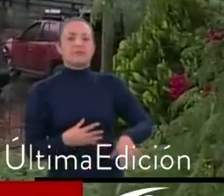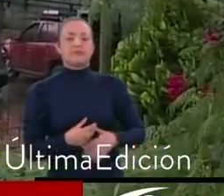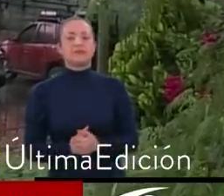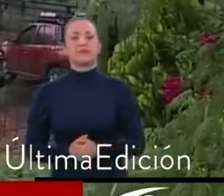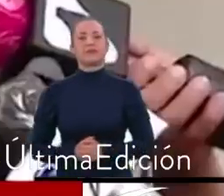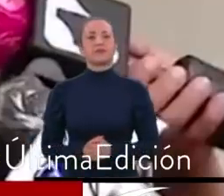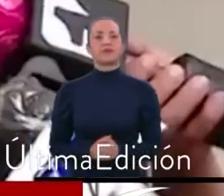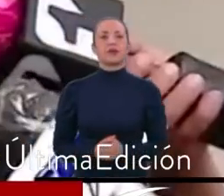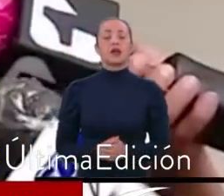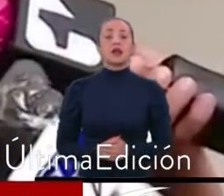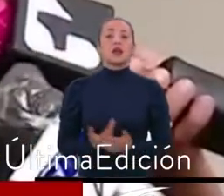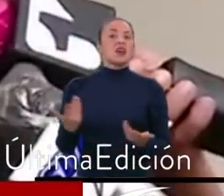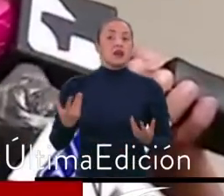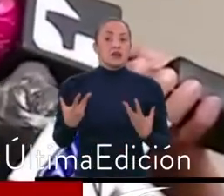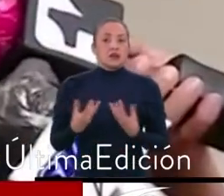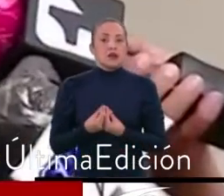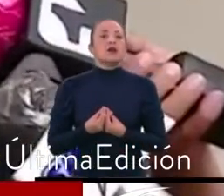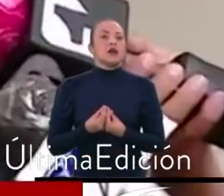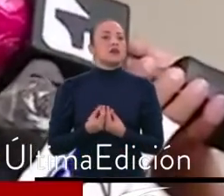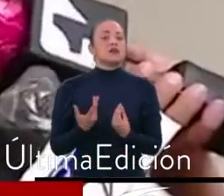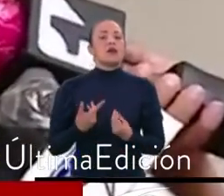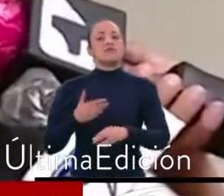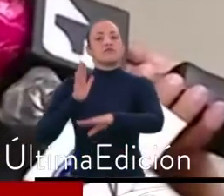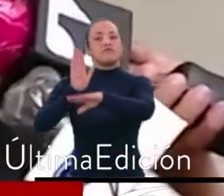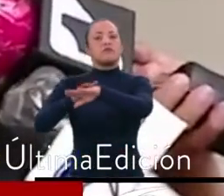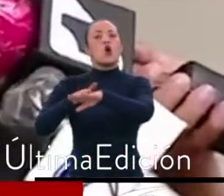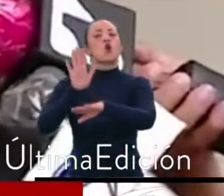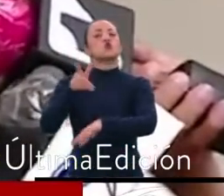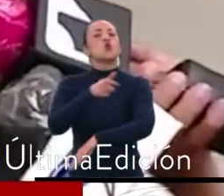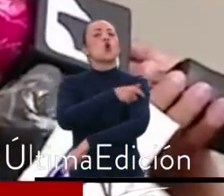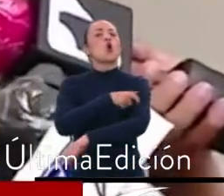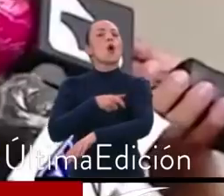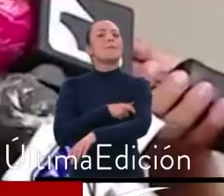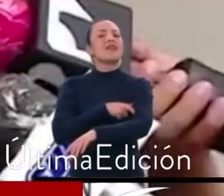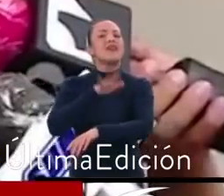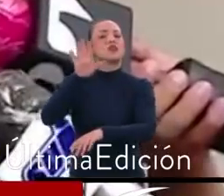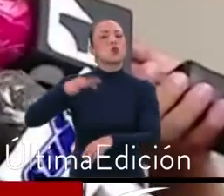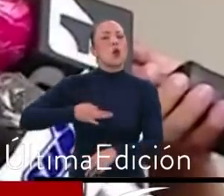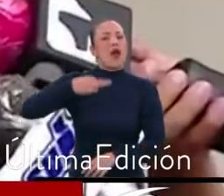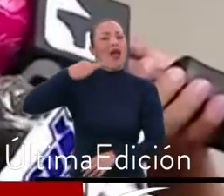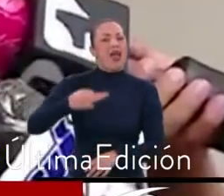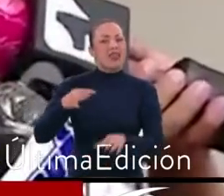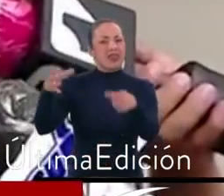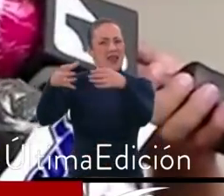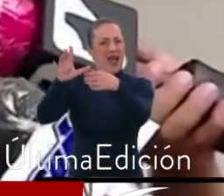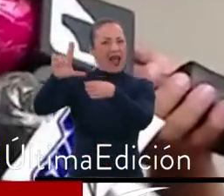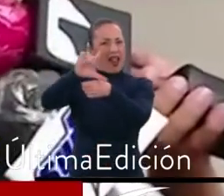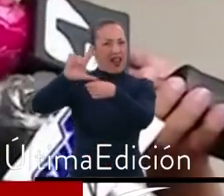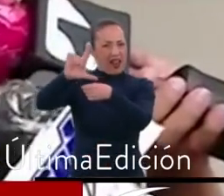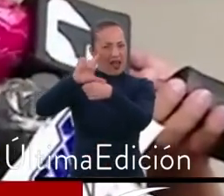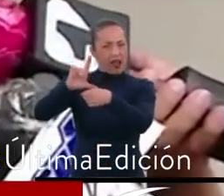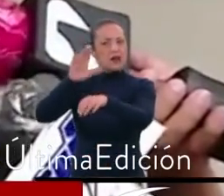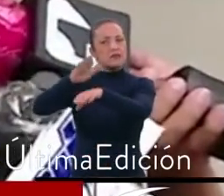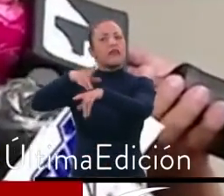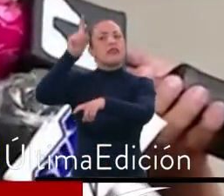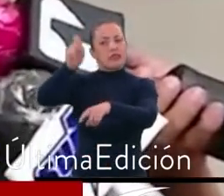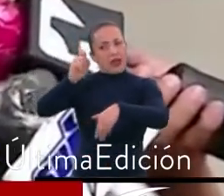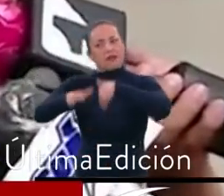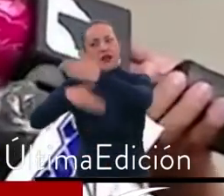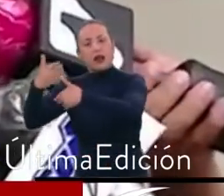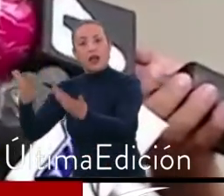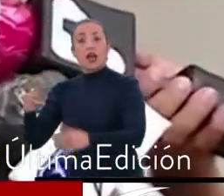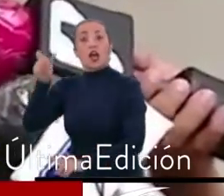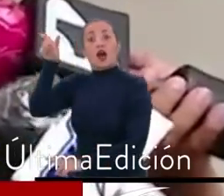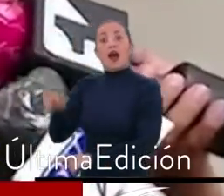contra. Lo que hicimos fue comunicarle al comité de ética de la liga que tenía que proceder y pues el señor Jaime